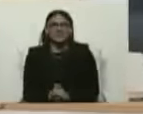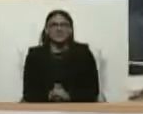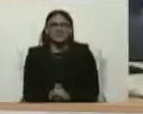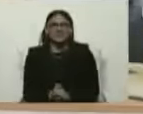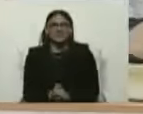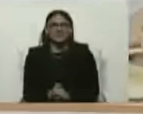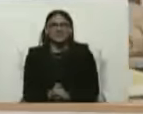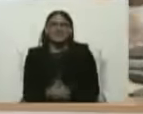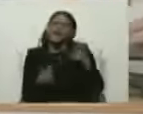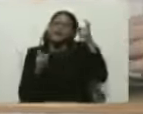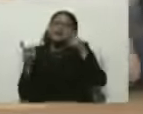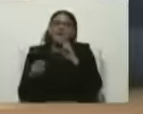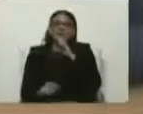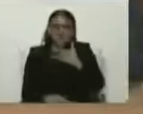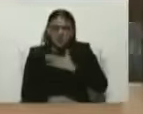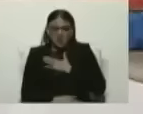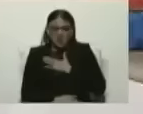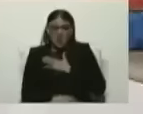Chávez soy yo.